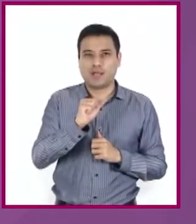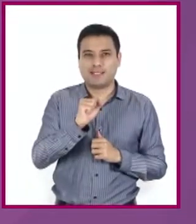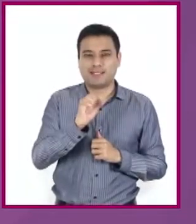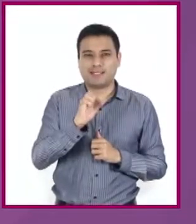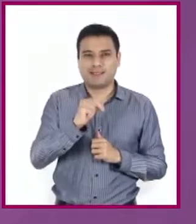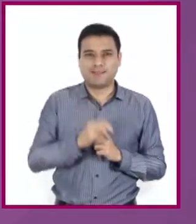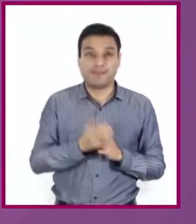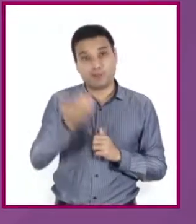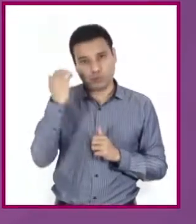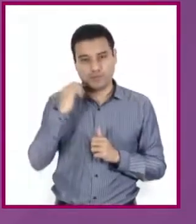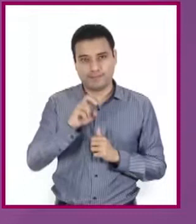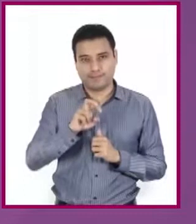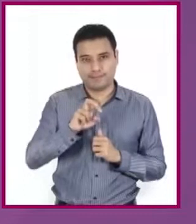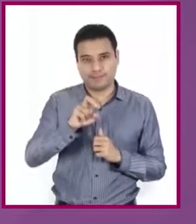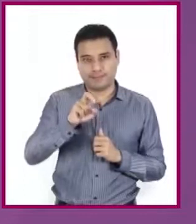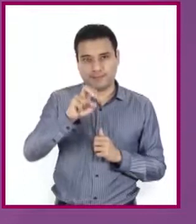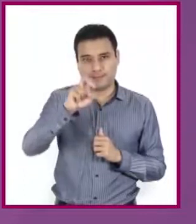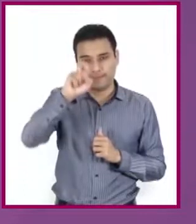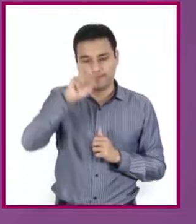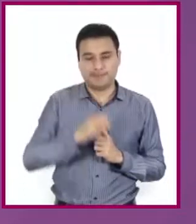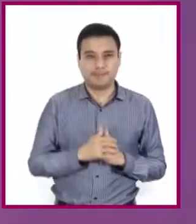Acompáñenme a subirla.